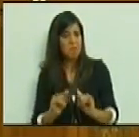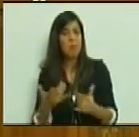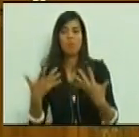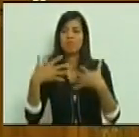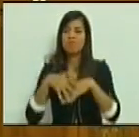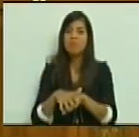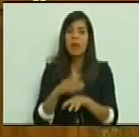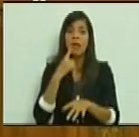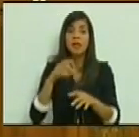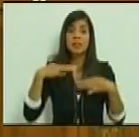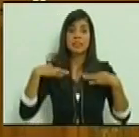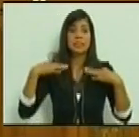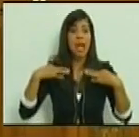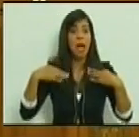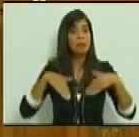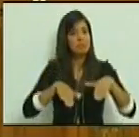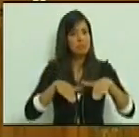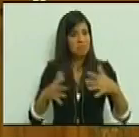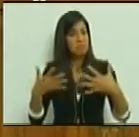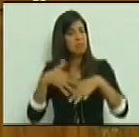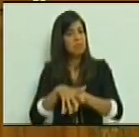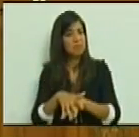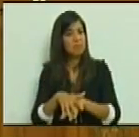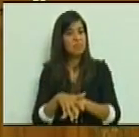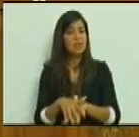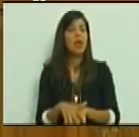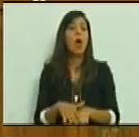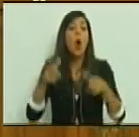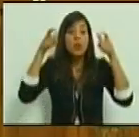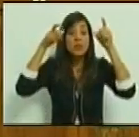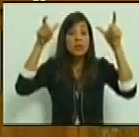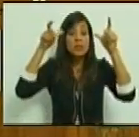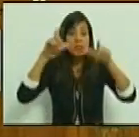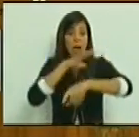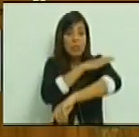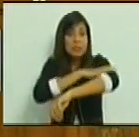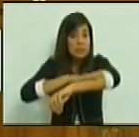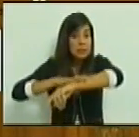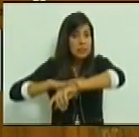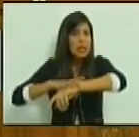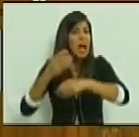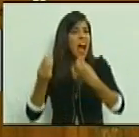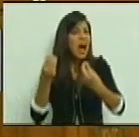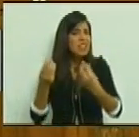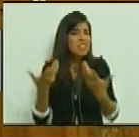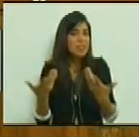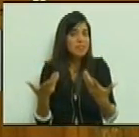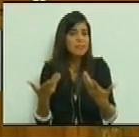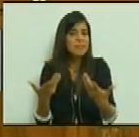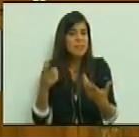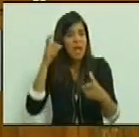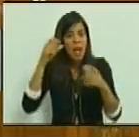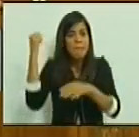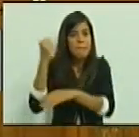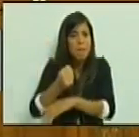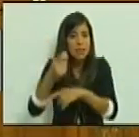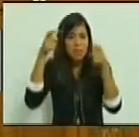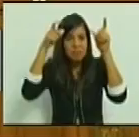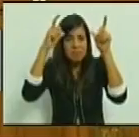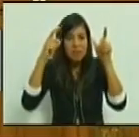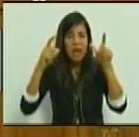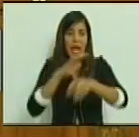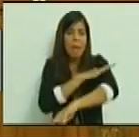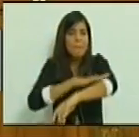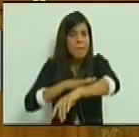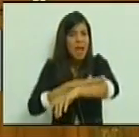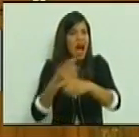con el sector textil. ¿Qué hacemos con las pieles del ganado que sacrificamos todos los días? ¿A dónde se van?